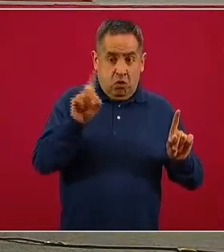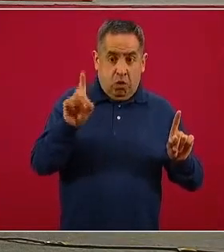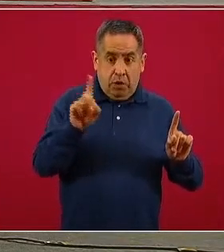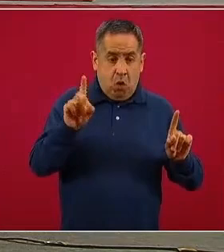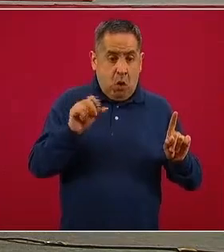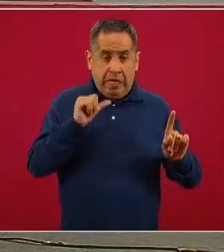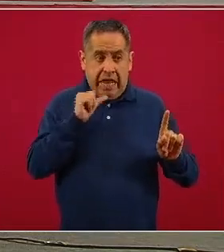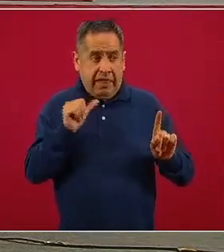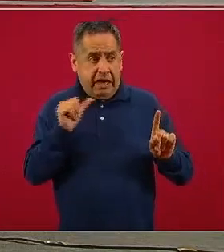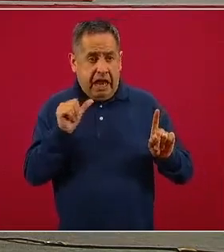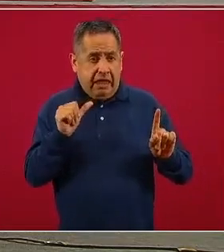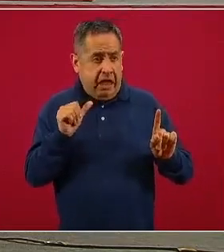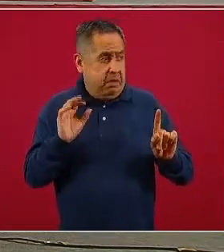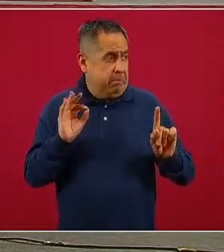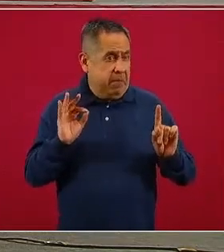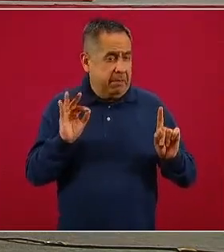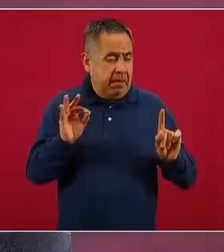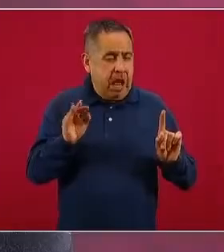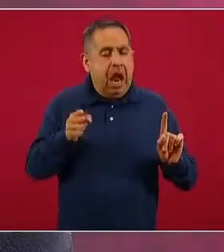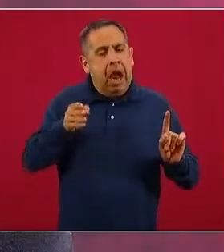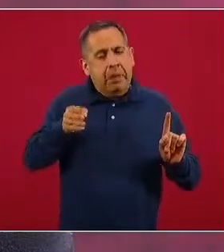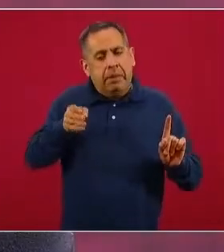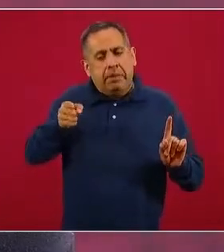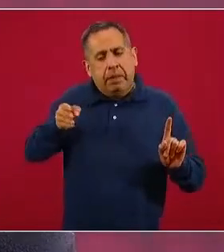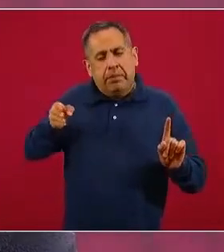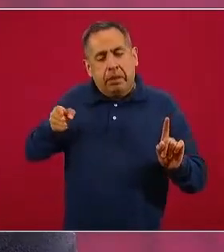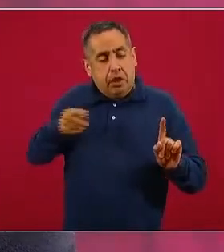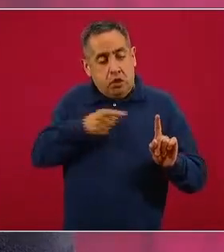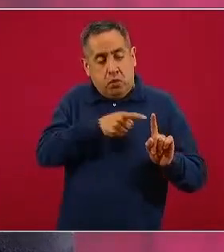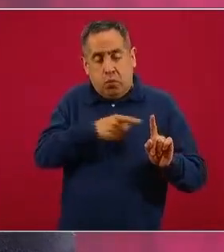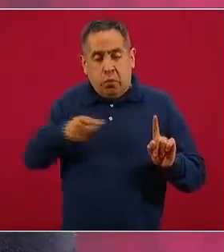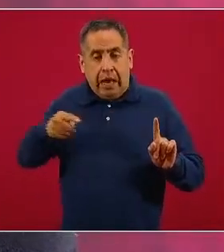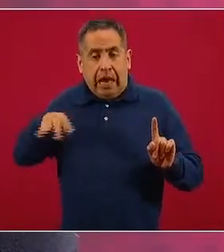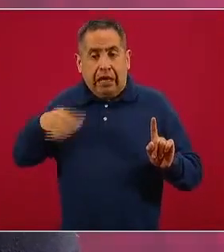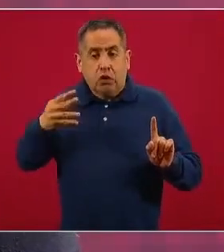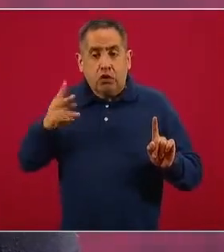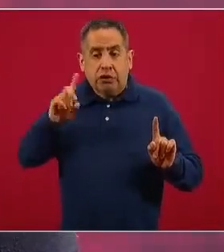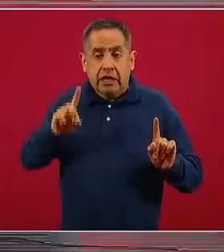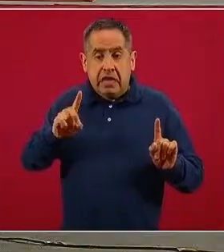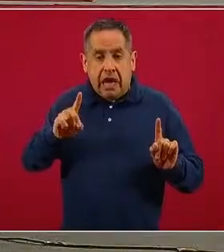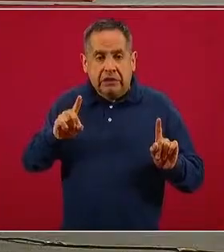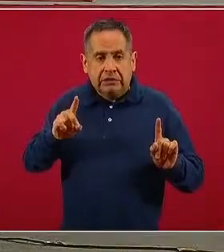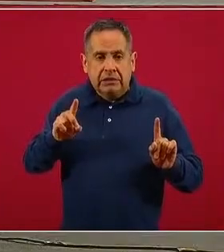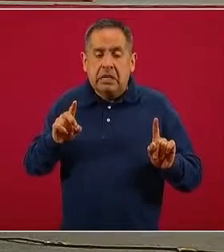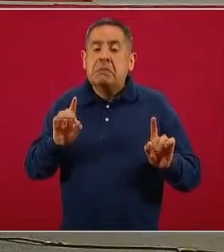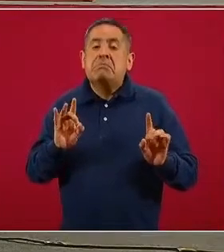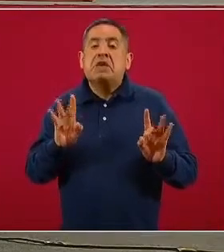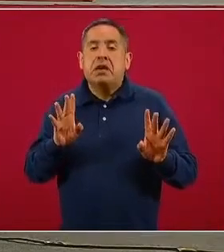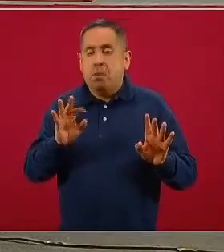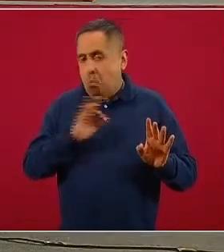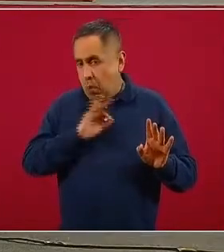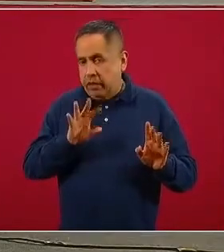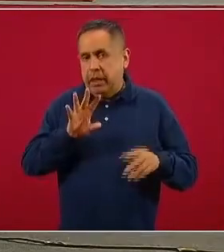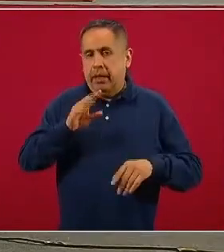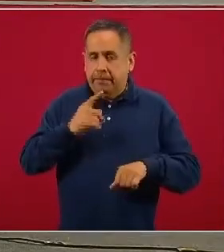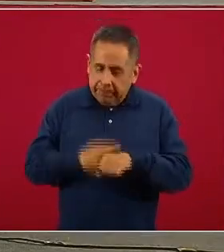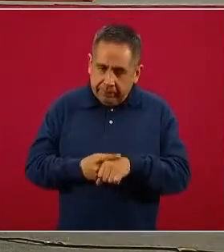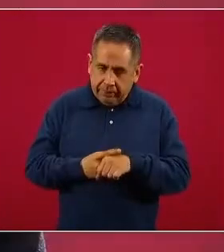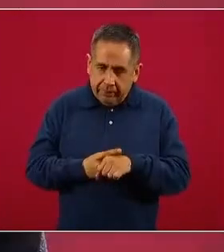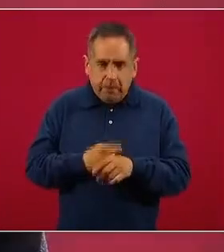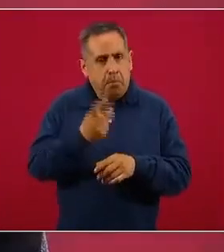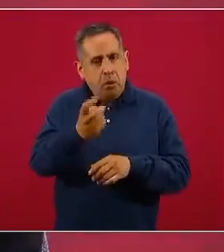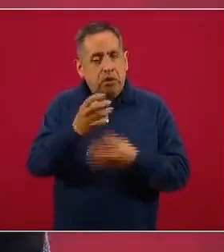podría generarlos, como digo, hasta 14 días después. Entonces, las personas que están integradas en un brote deben de cumplir con